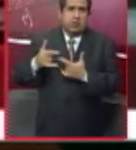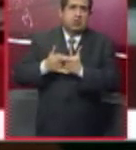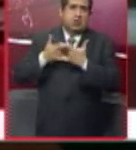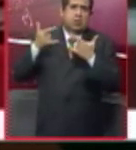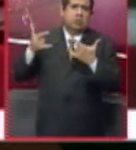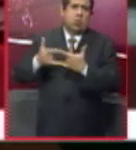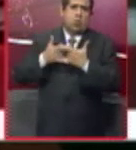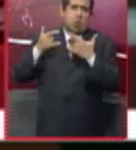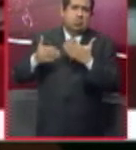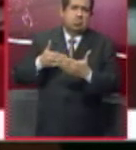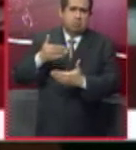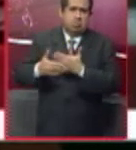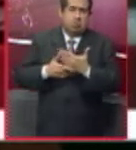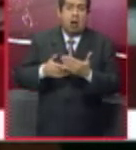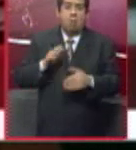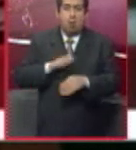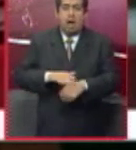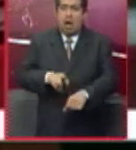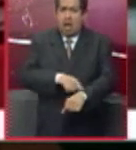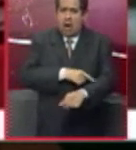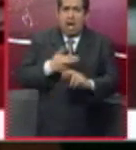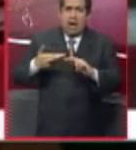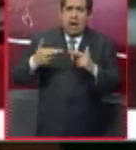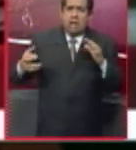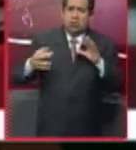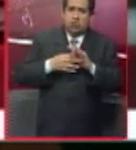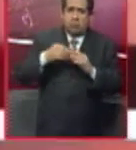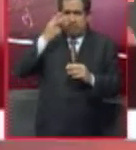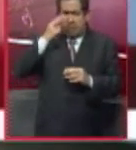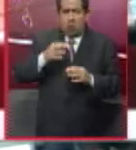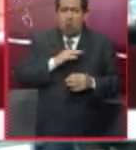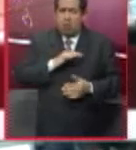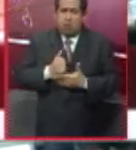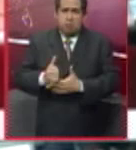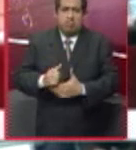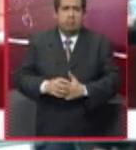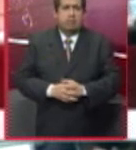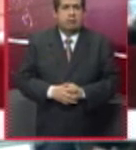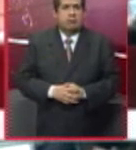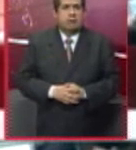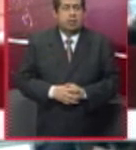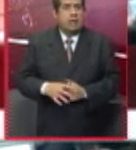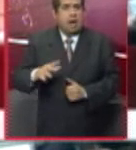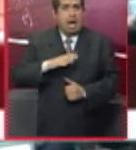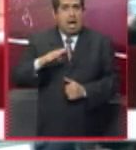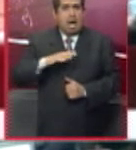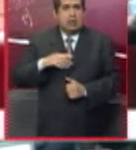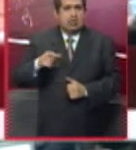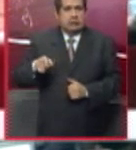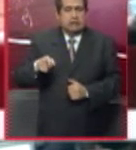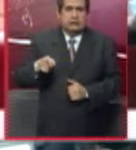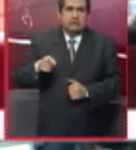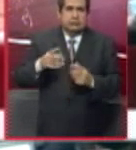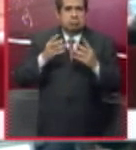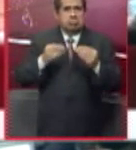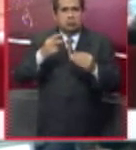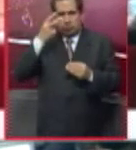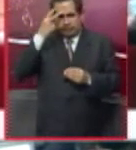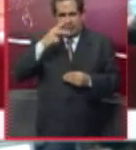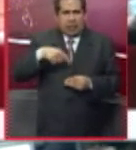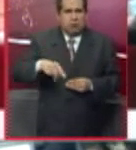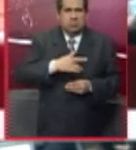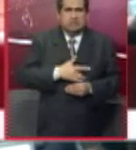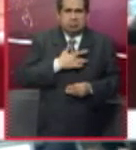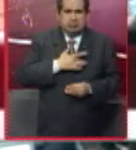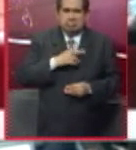historia ha tenido una larga relación con México. Existe por parte de muchos